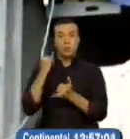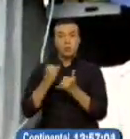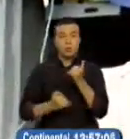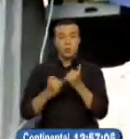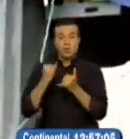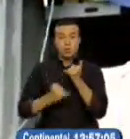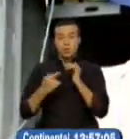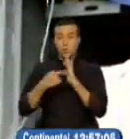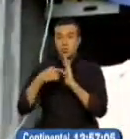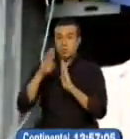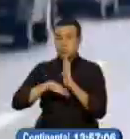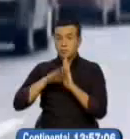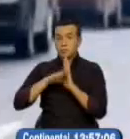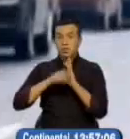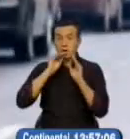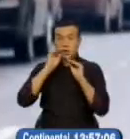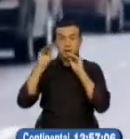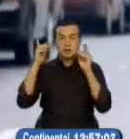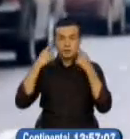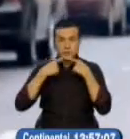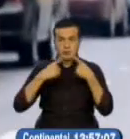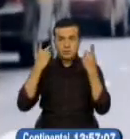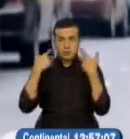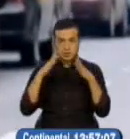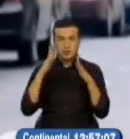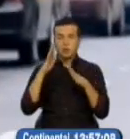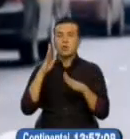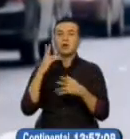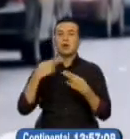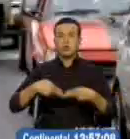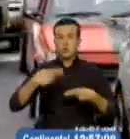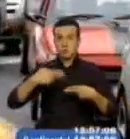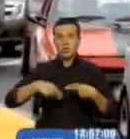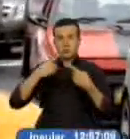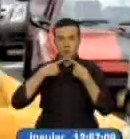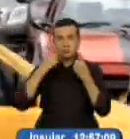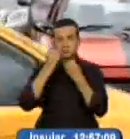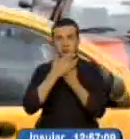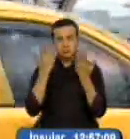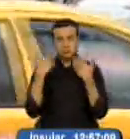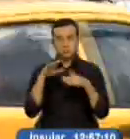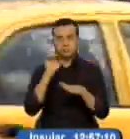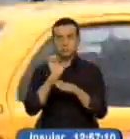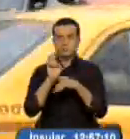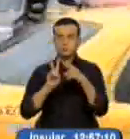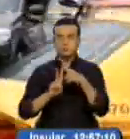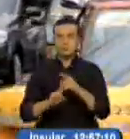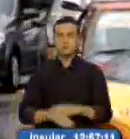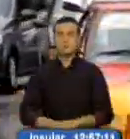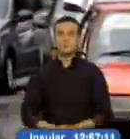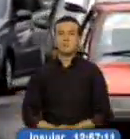salvaguardias, notificación que ya se hizo oficial al Servicio Nacional de Aduana. Javier Ceballos, Ecuador TV.